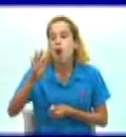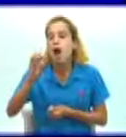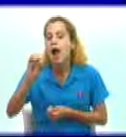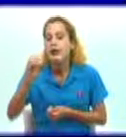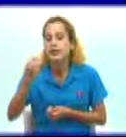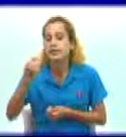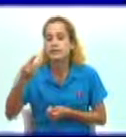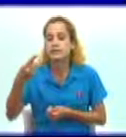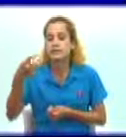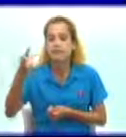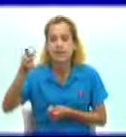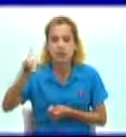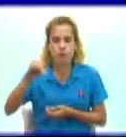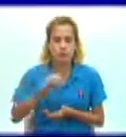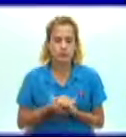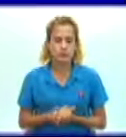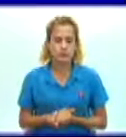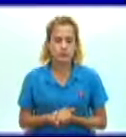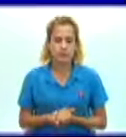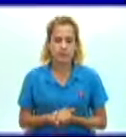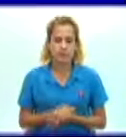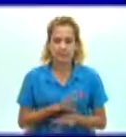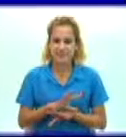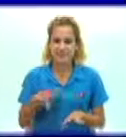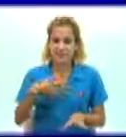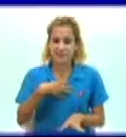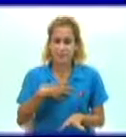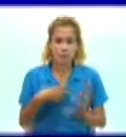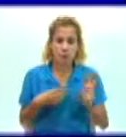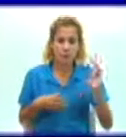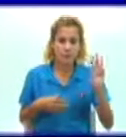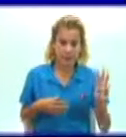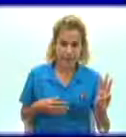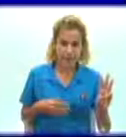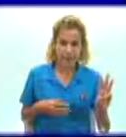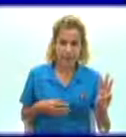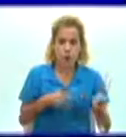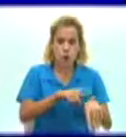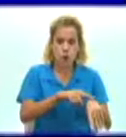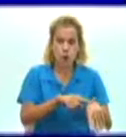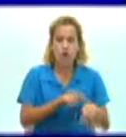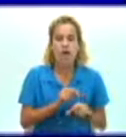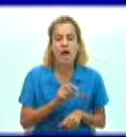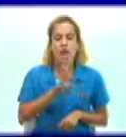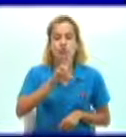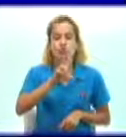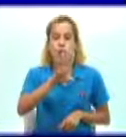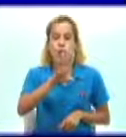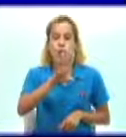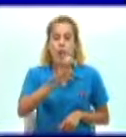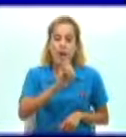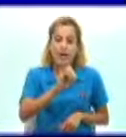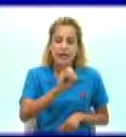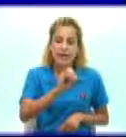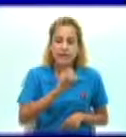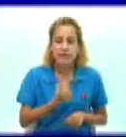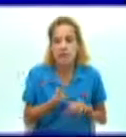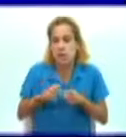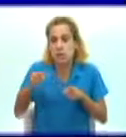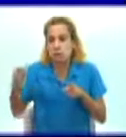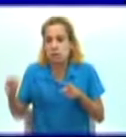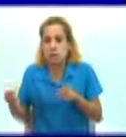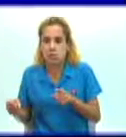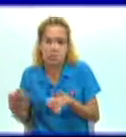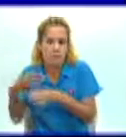kilómetros. Por lo tanto, ya tengo cuánto recorre en 3 horas, que es 240 kilómetros, y lo que recorre en media hora, que